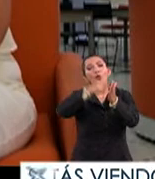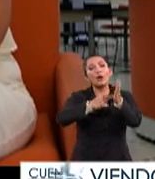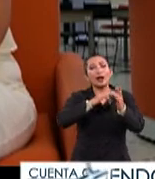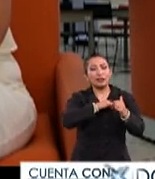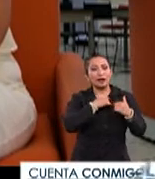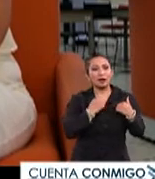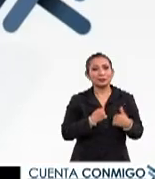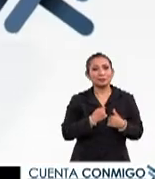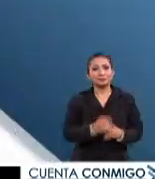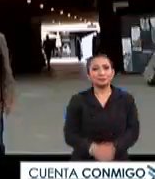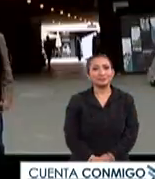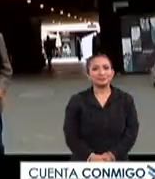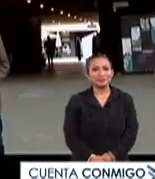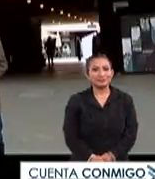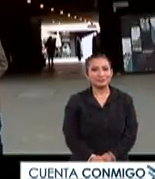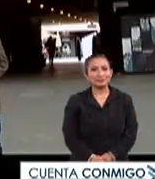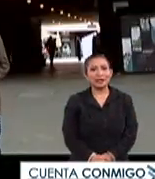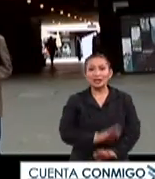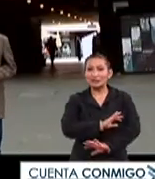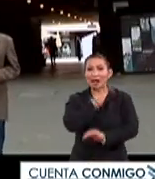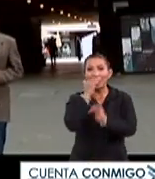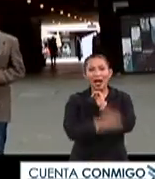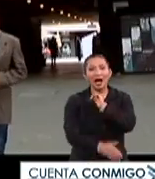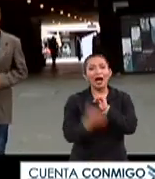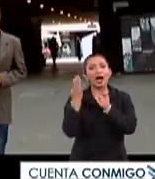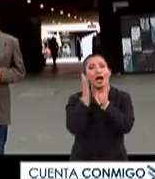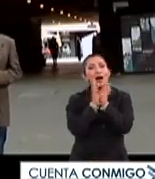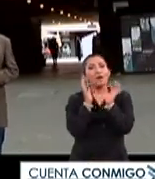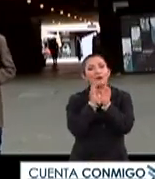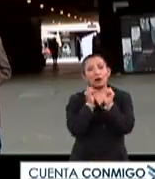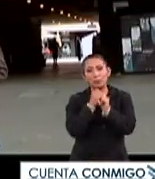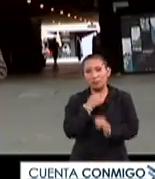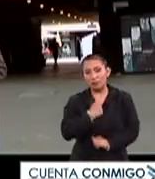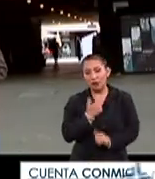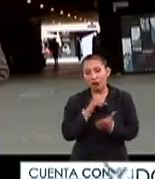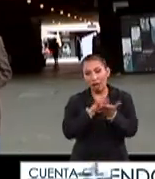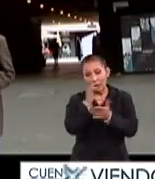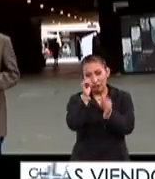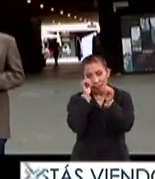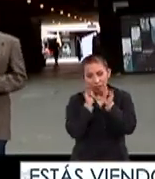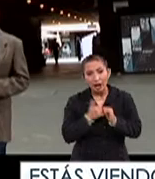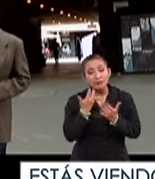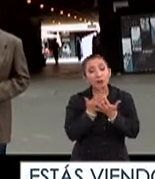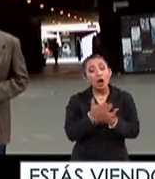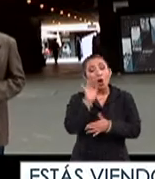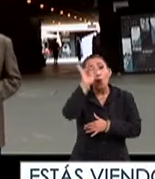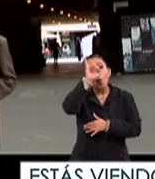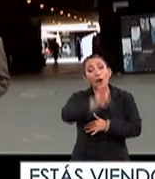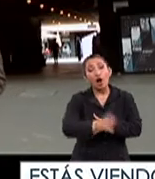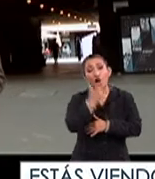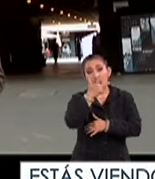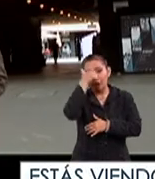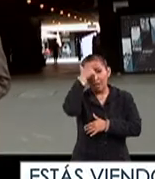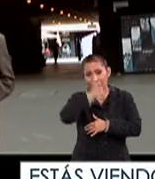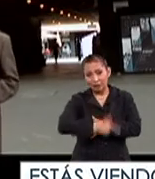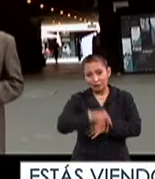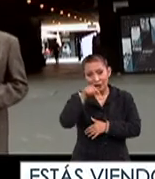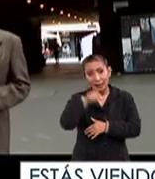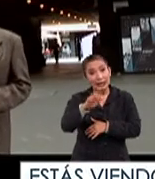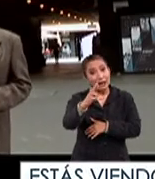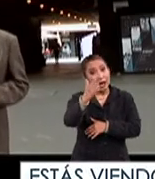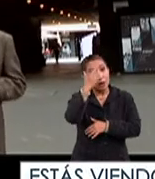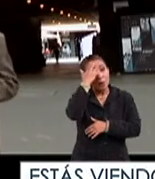del corazón. Llegamos al final de Cuenta Conmigo y les agradezco su atención. Los espero todos los jueves a las 8 de la noche